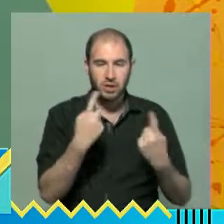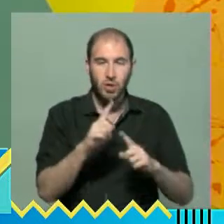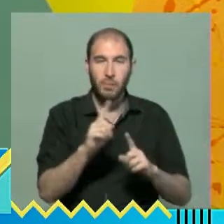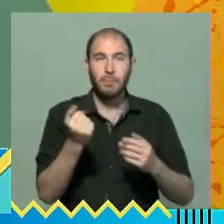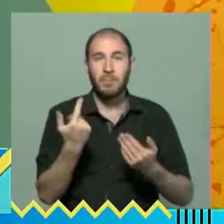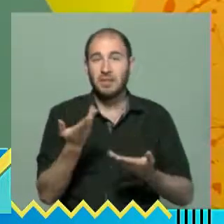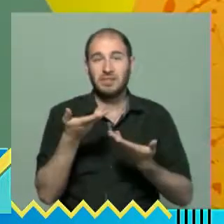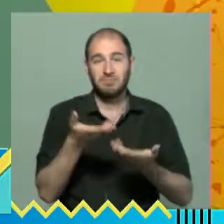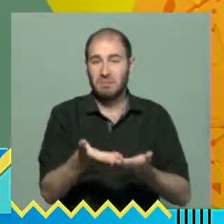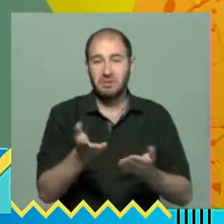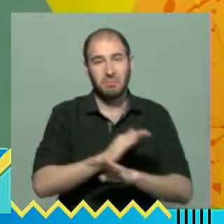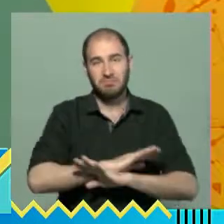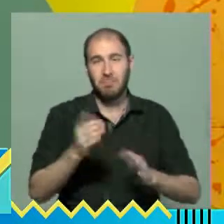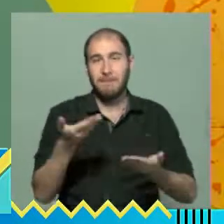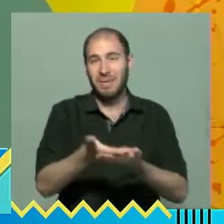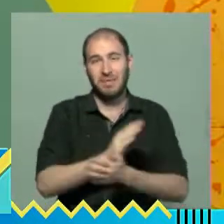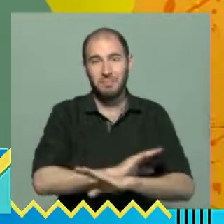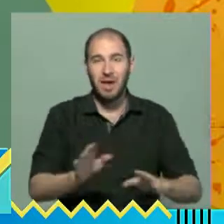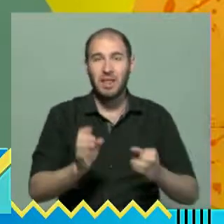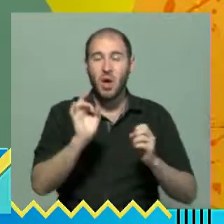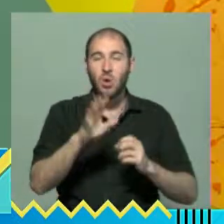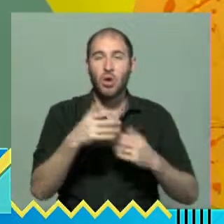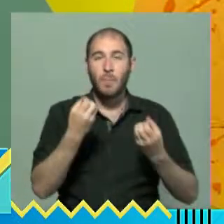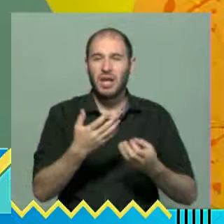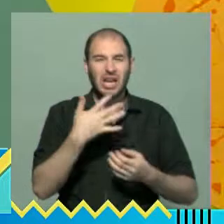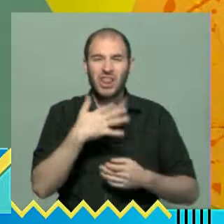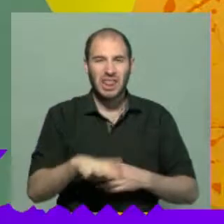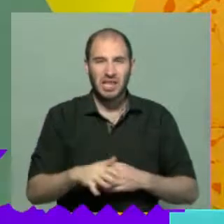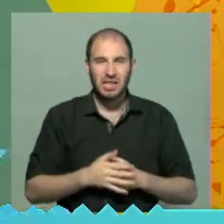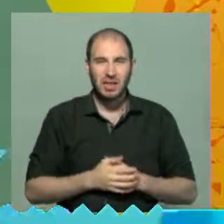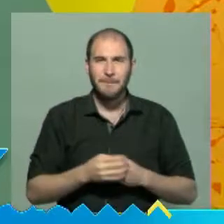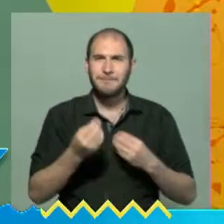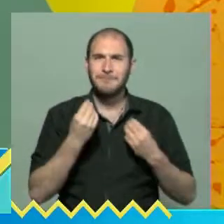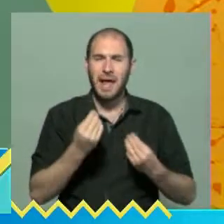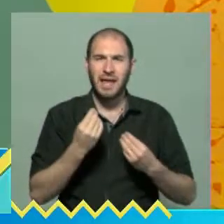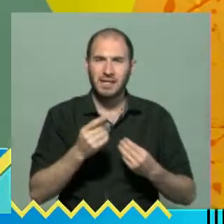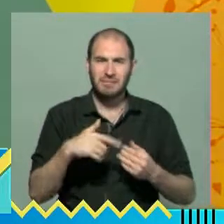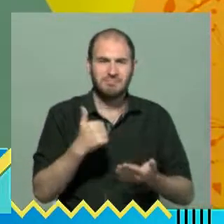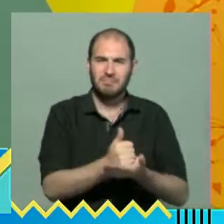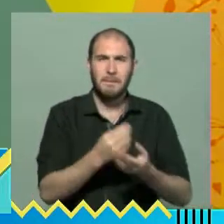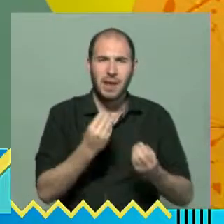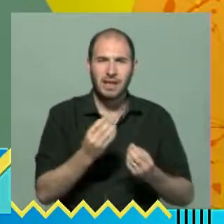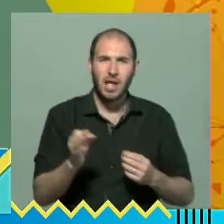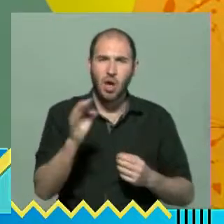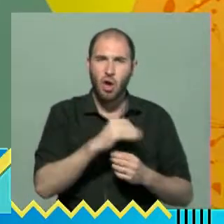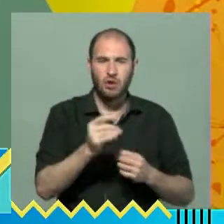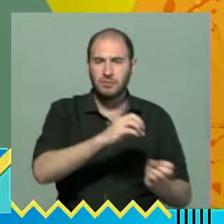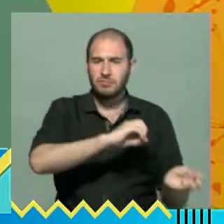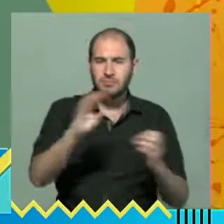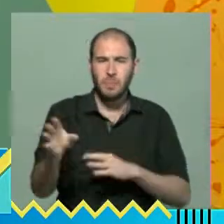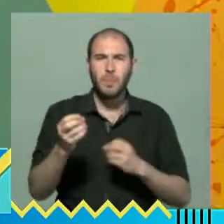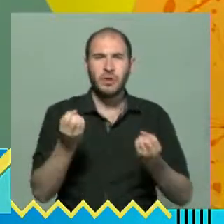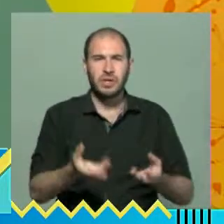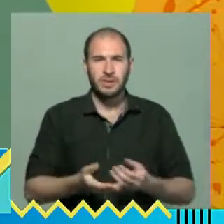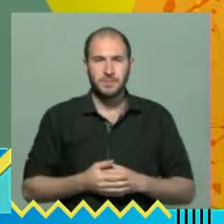de solicitar asistencia, solamente porque no logran entender para qué estaban ahí o por qué los derivan de un lugar